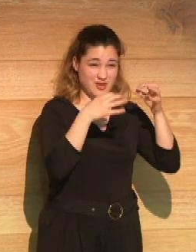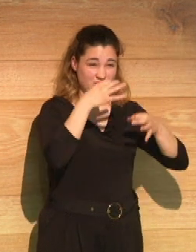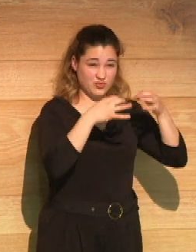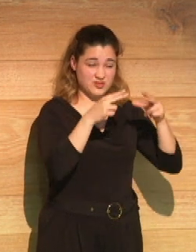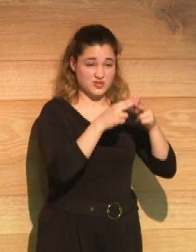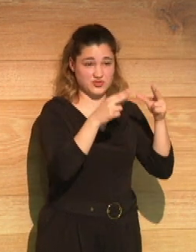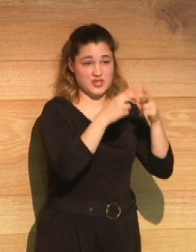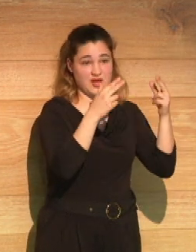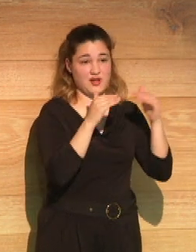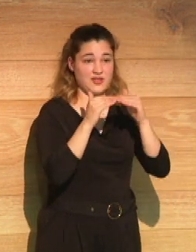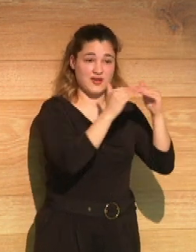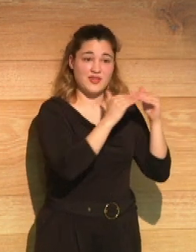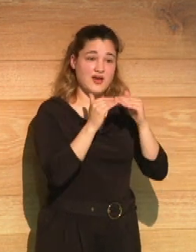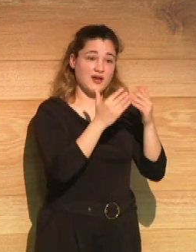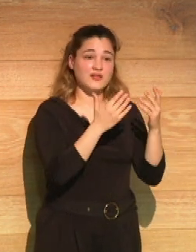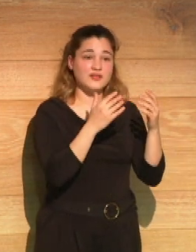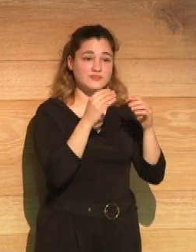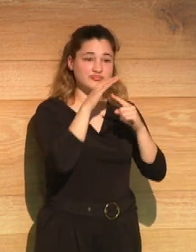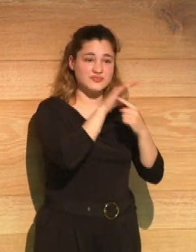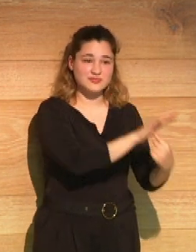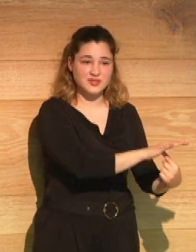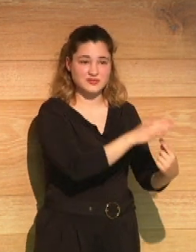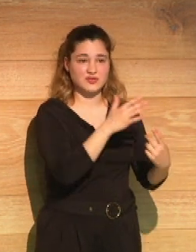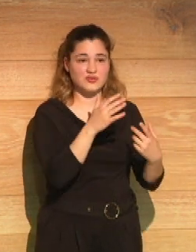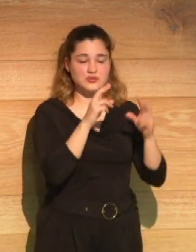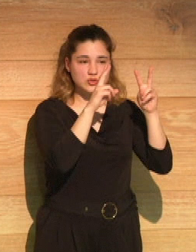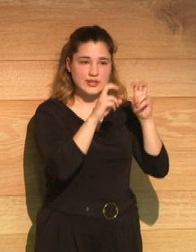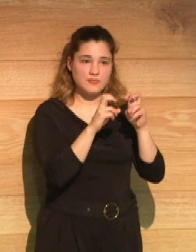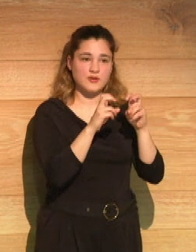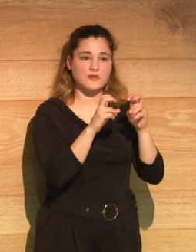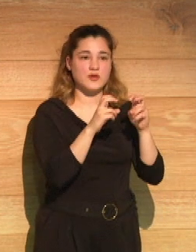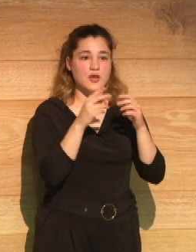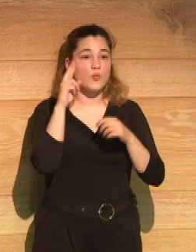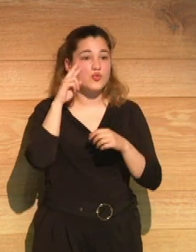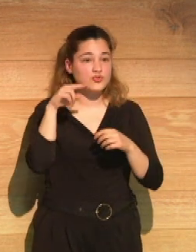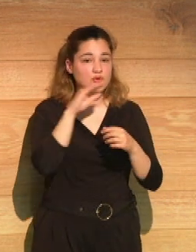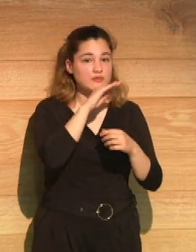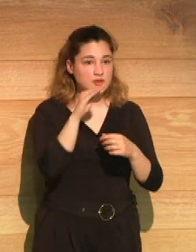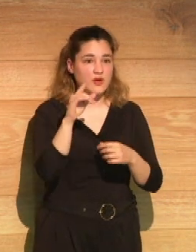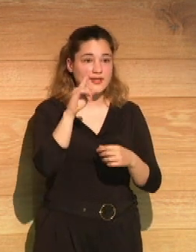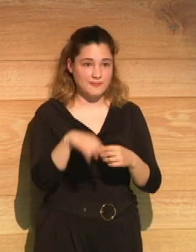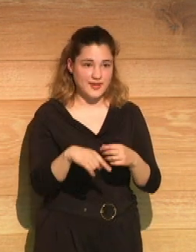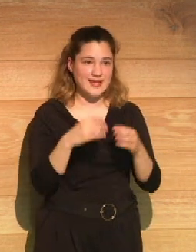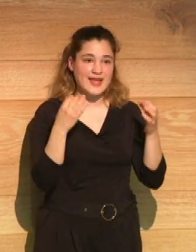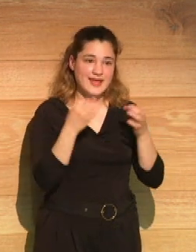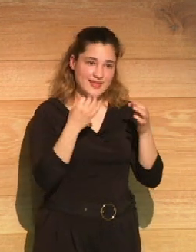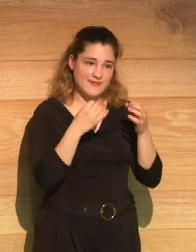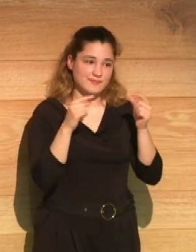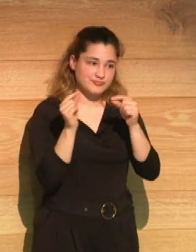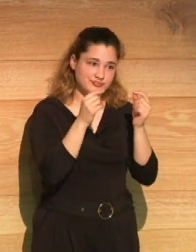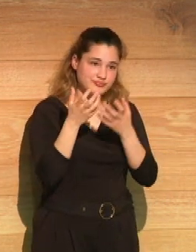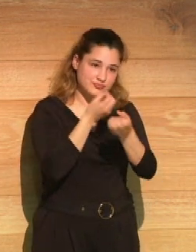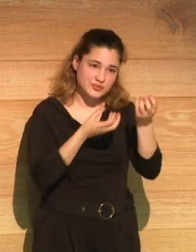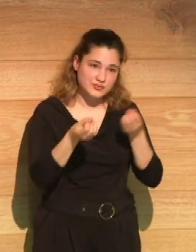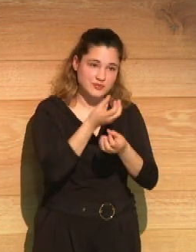social, de equidad, de discriminación, son temas que han llegado a los museos y definitivamente deben ser discutidos y deben